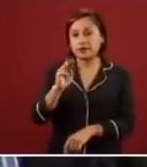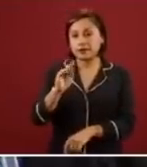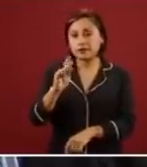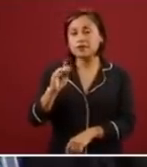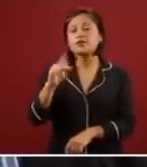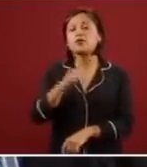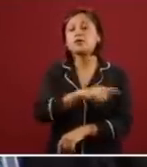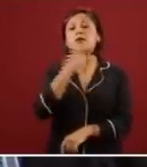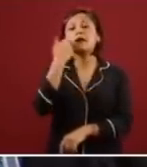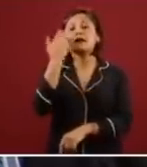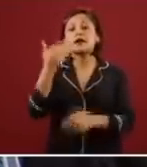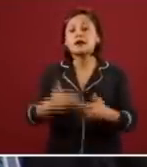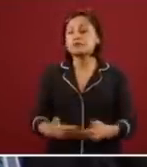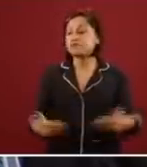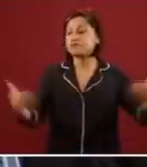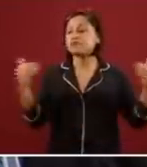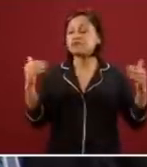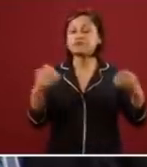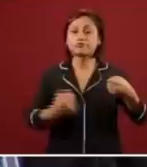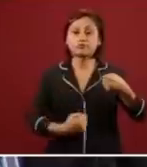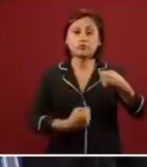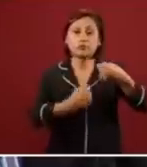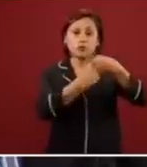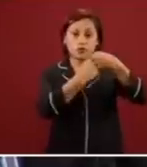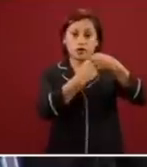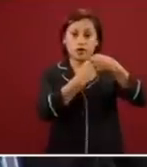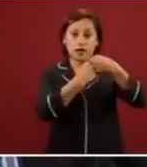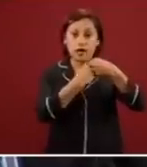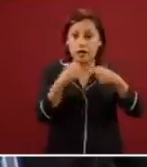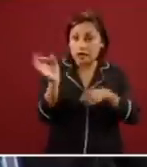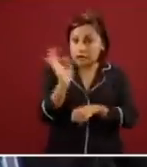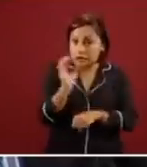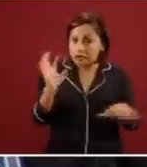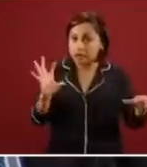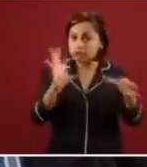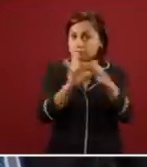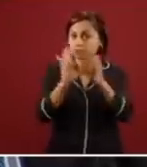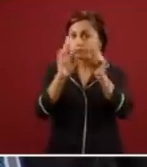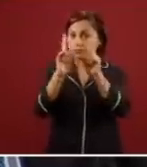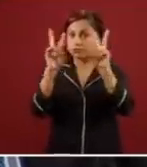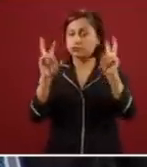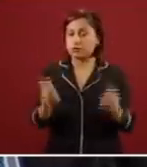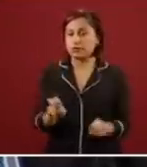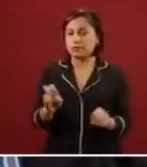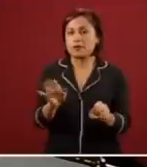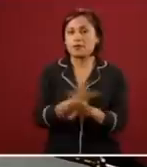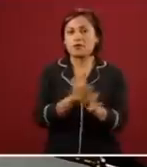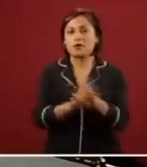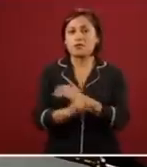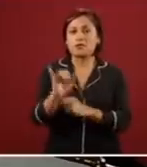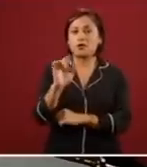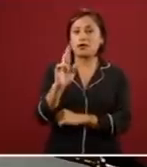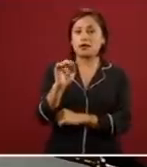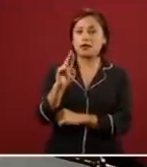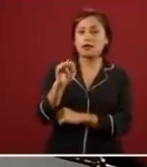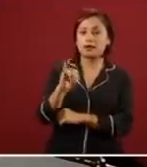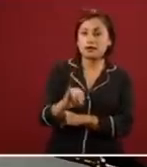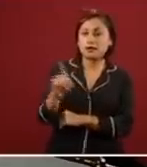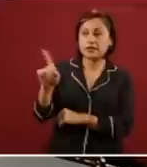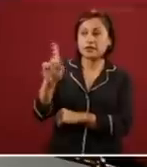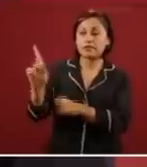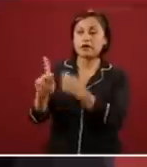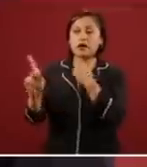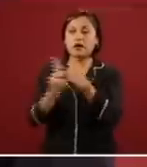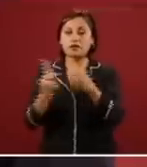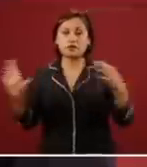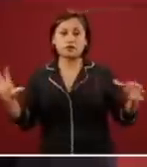manejan informaciones sobre que los iraníes han tenido relación con México? Gracias. Sí, ya hablamos